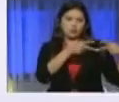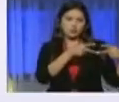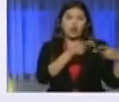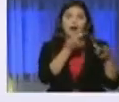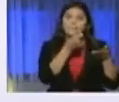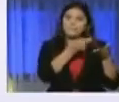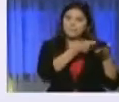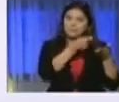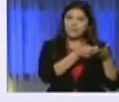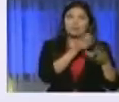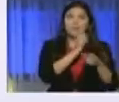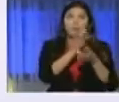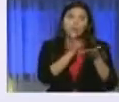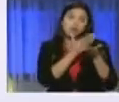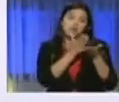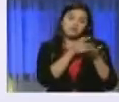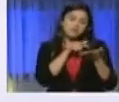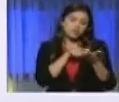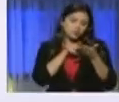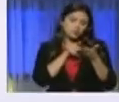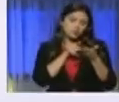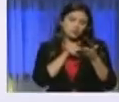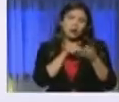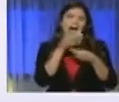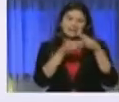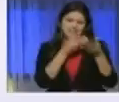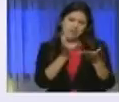Hacer un librito como este, bueno, tiene un costo.